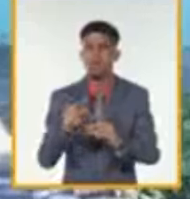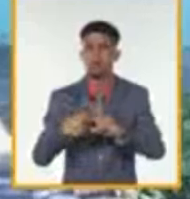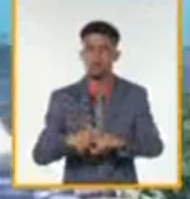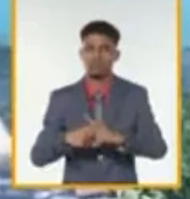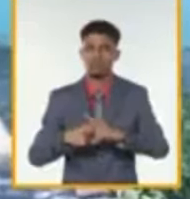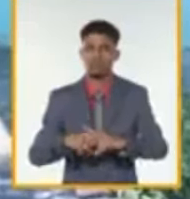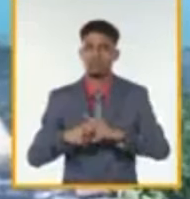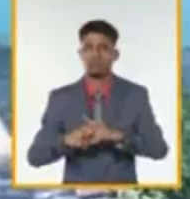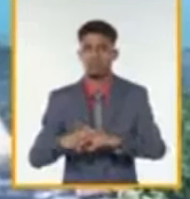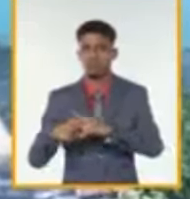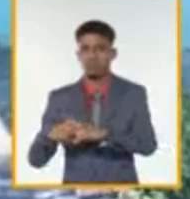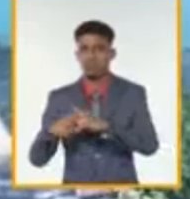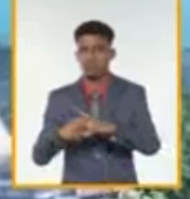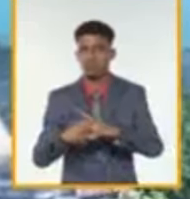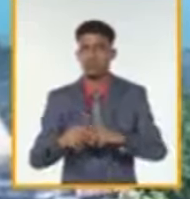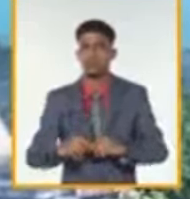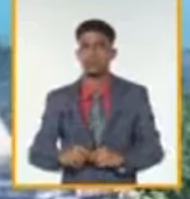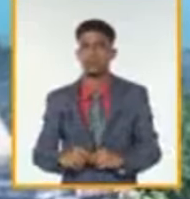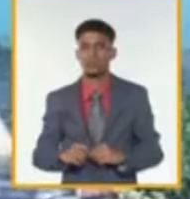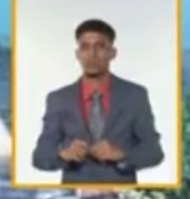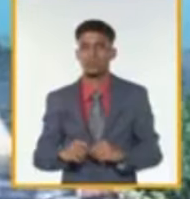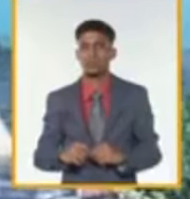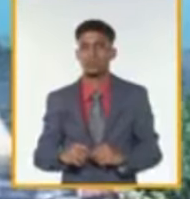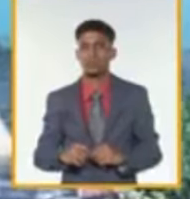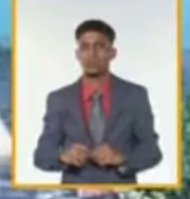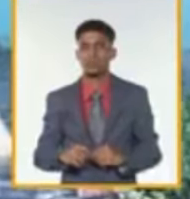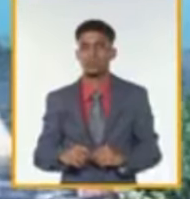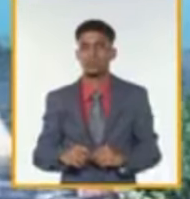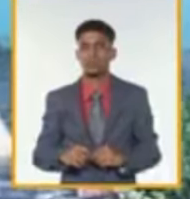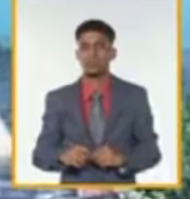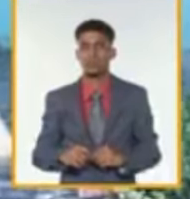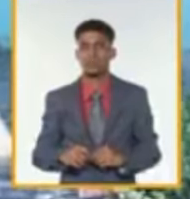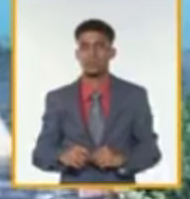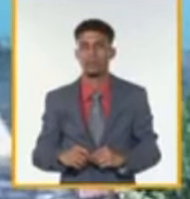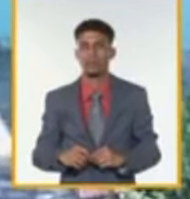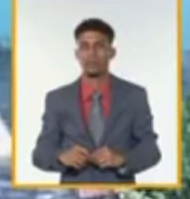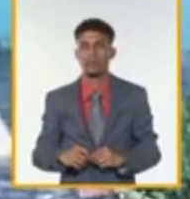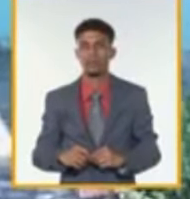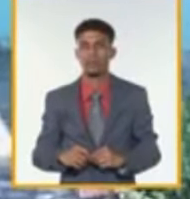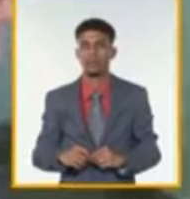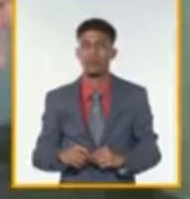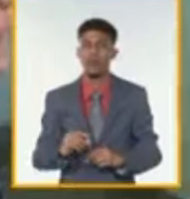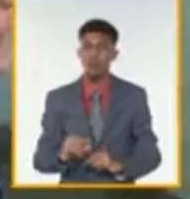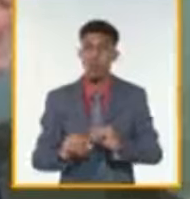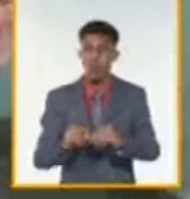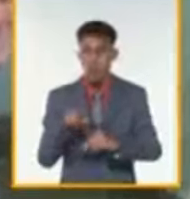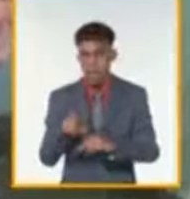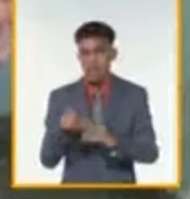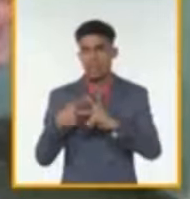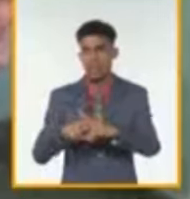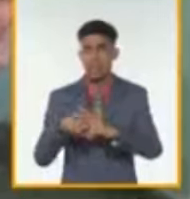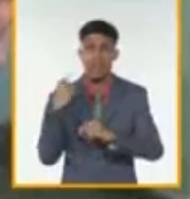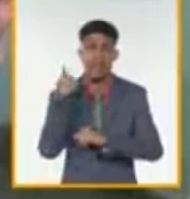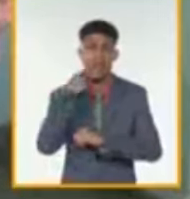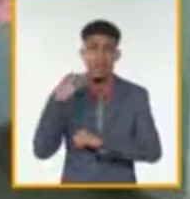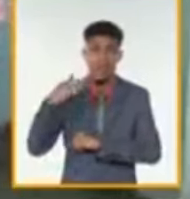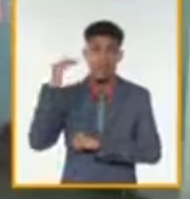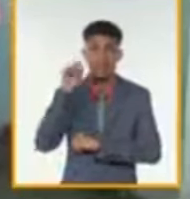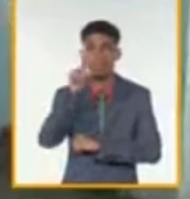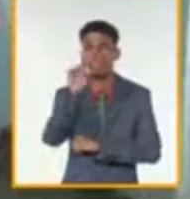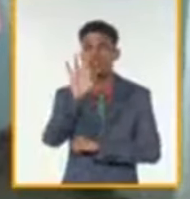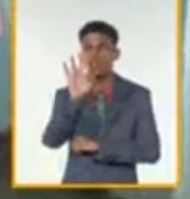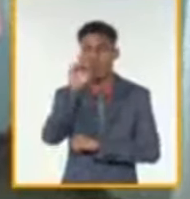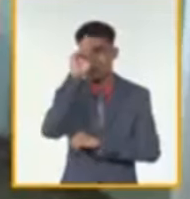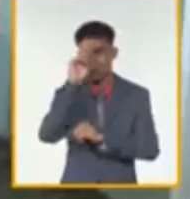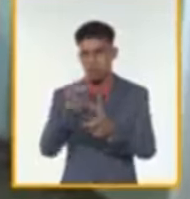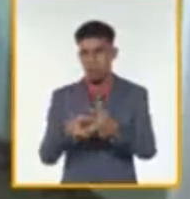desarrollo buscando llevarlos de de mal de la de la categoría de mal y bien de mal irregular a bien el año pasado Ya logramos hacerlo con 18 consultorios